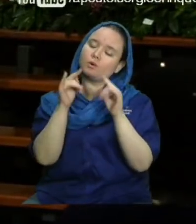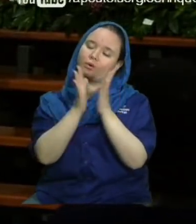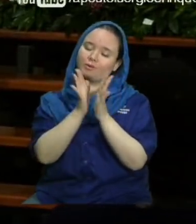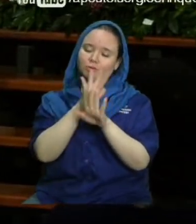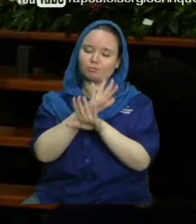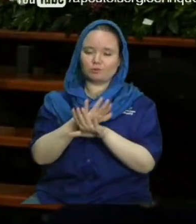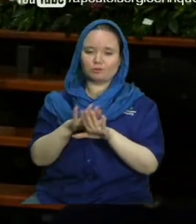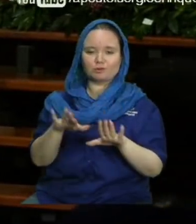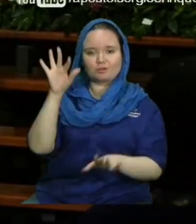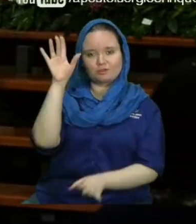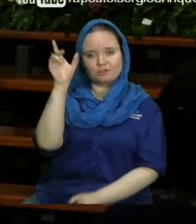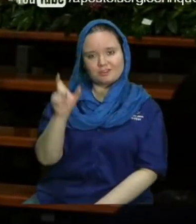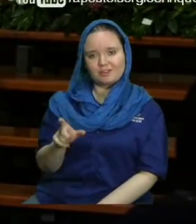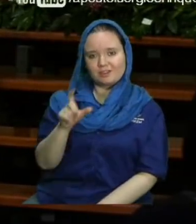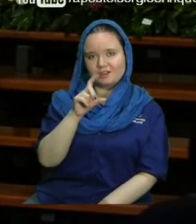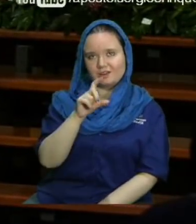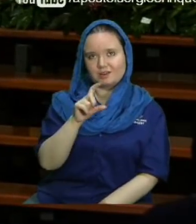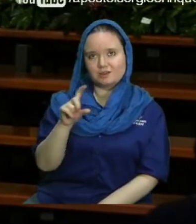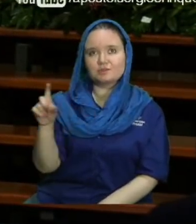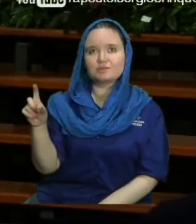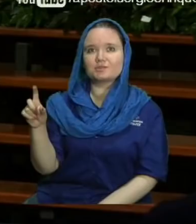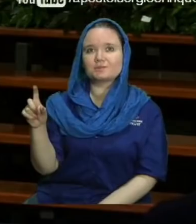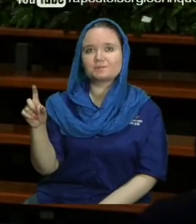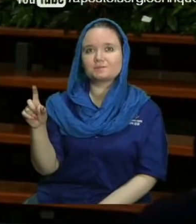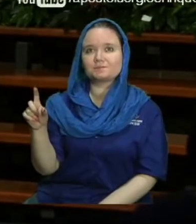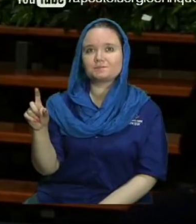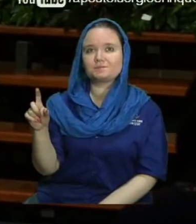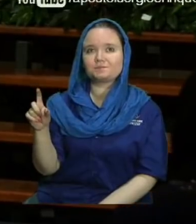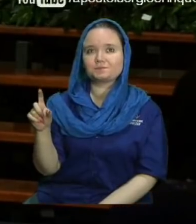vida en la cruz.